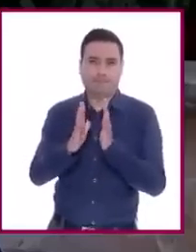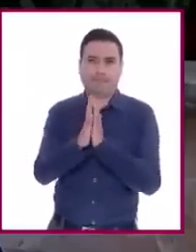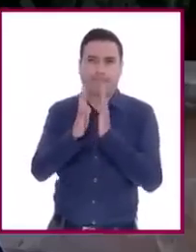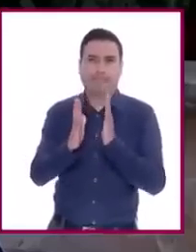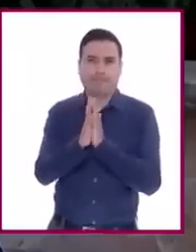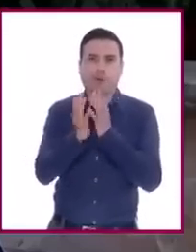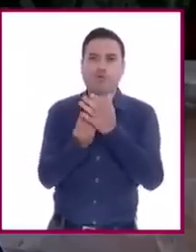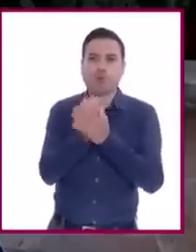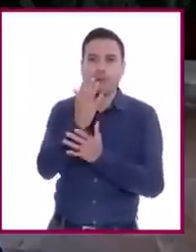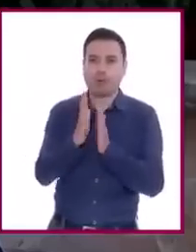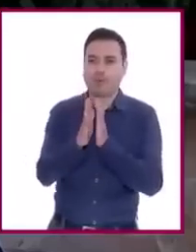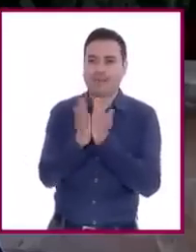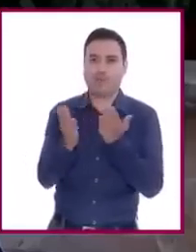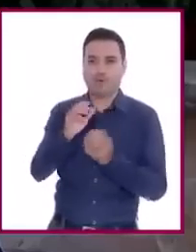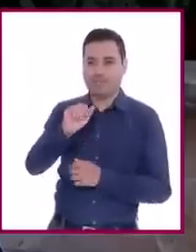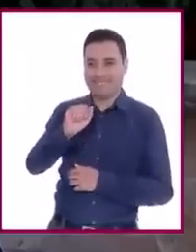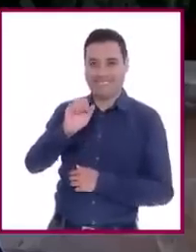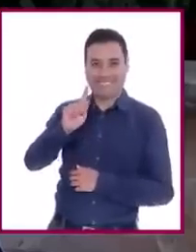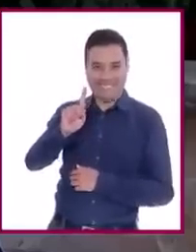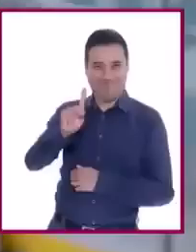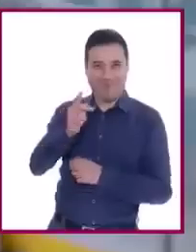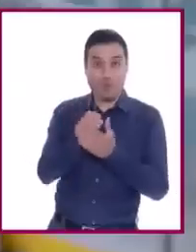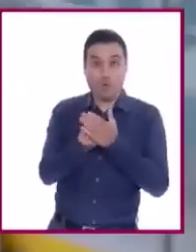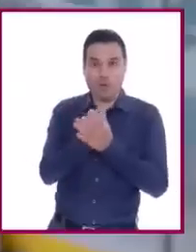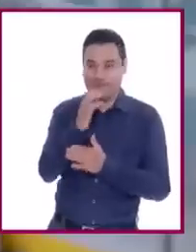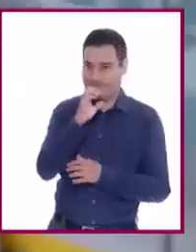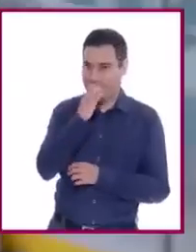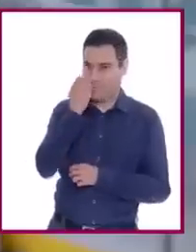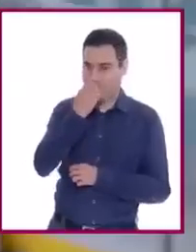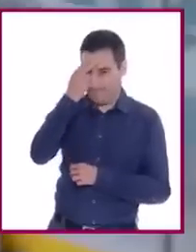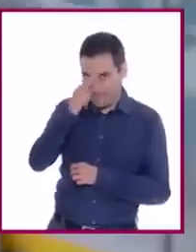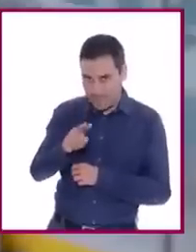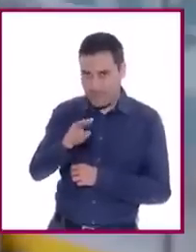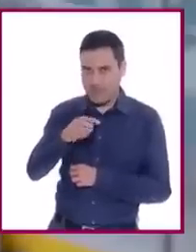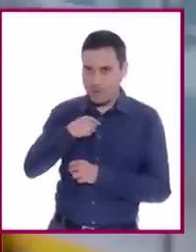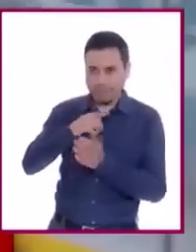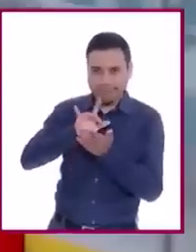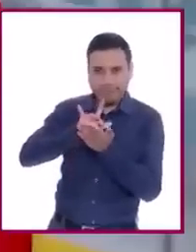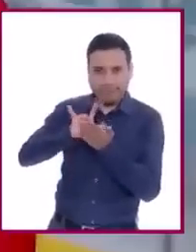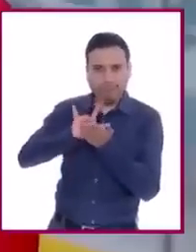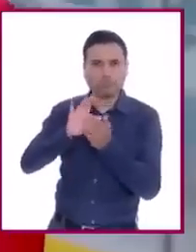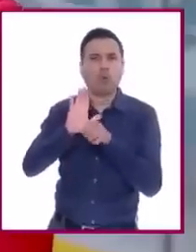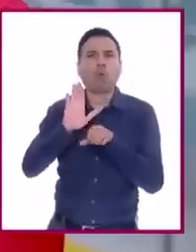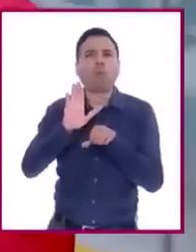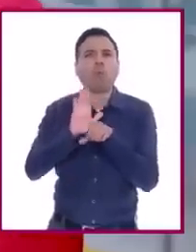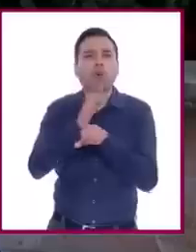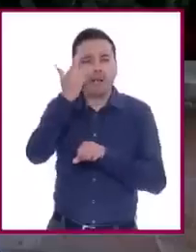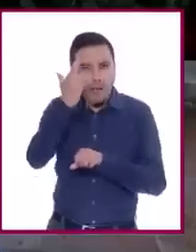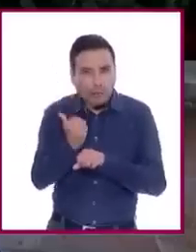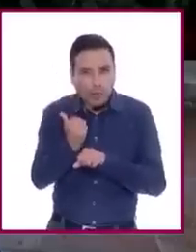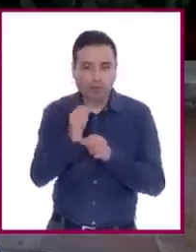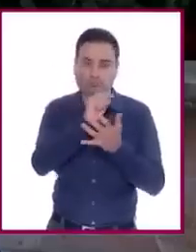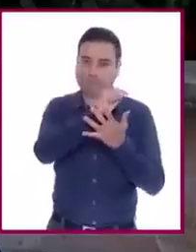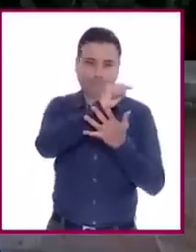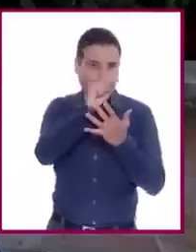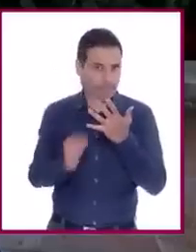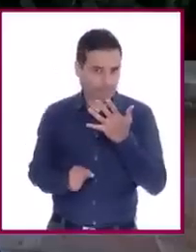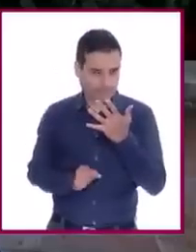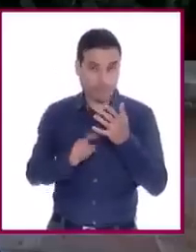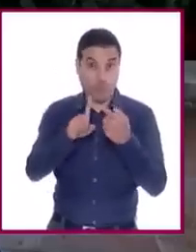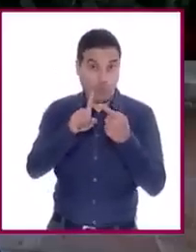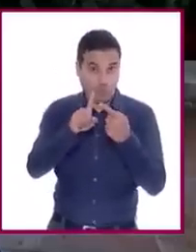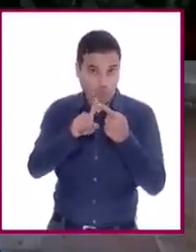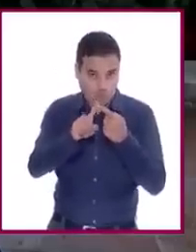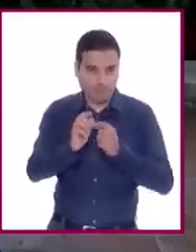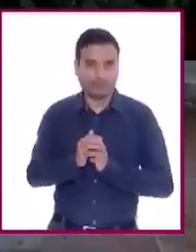de texto gratuitos de la nueva escuela mexicana fueron Sin lugar a duda varios el primero teníamos la